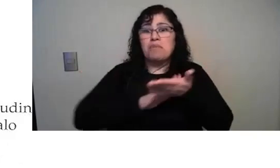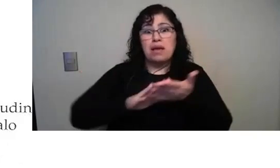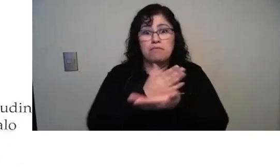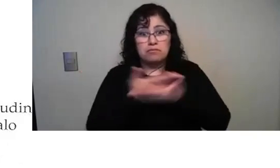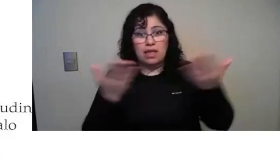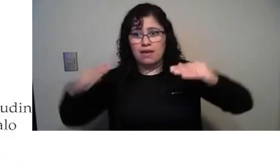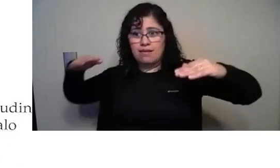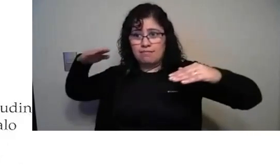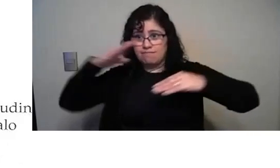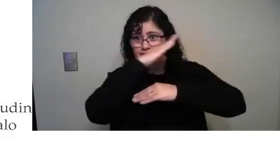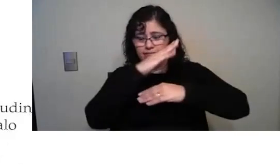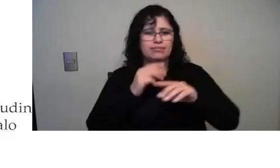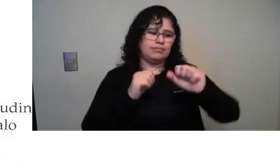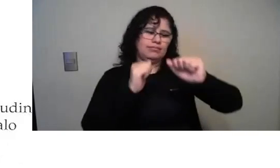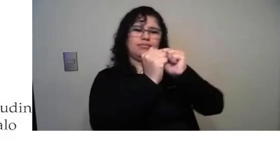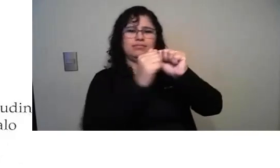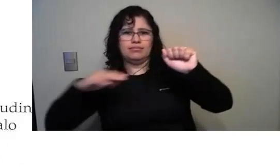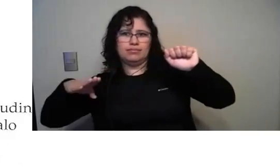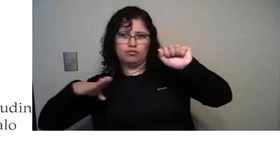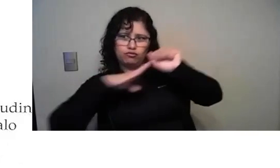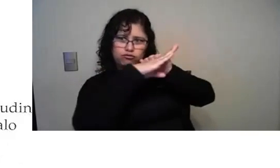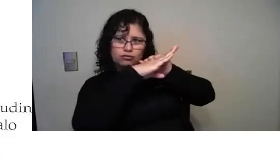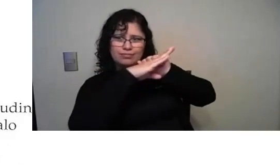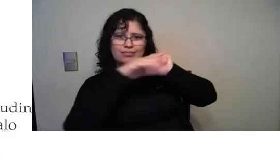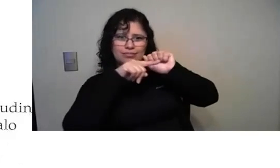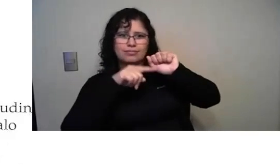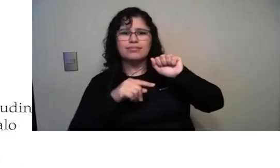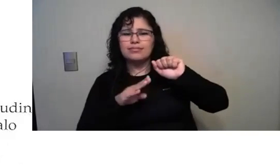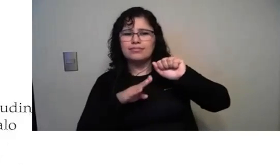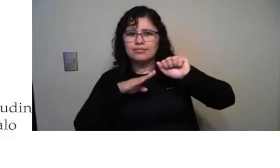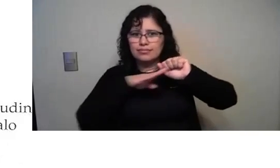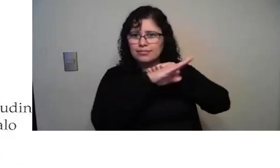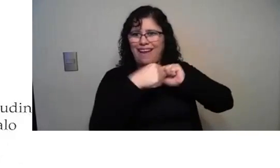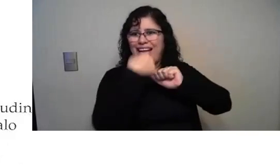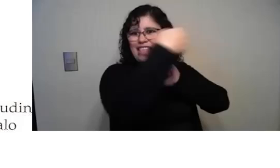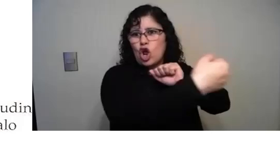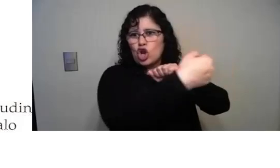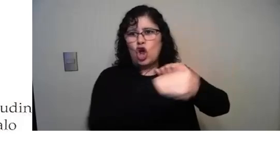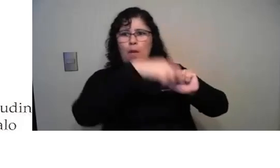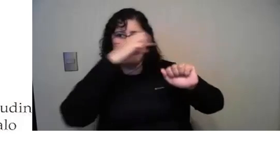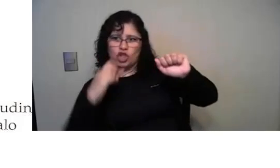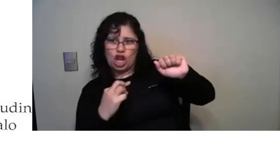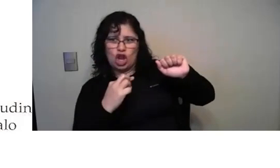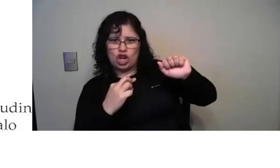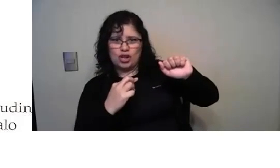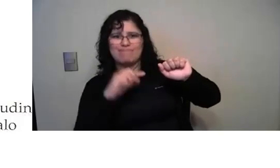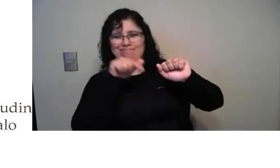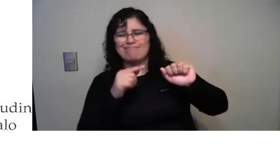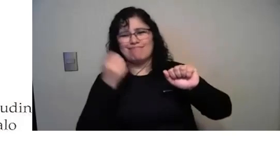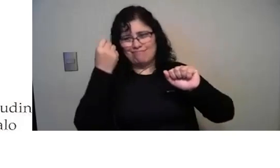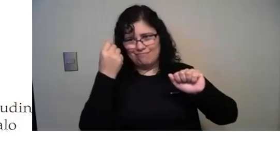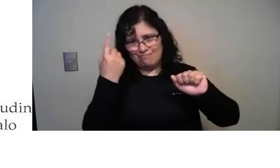caso, en base a este eje, esto va a ser anterior y esto va a ser posterior.